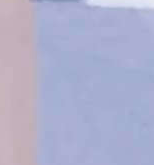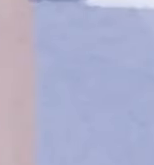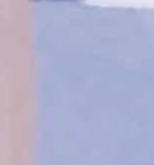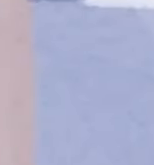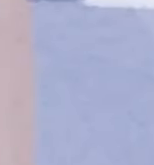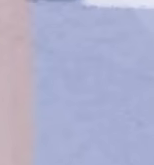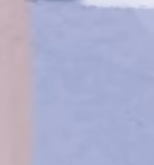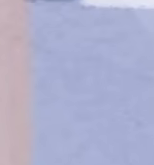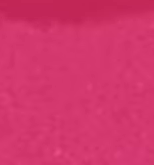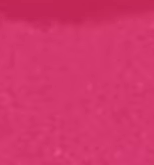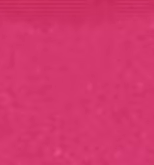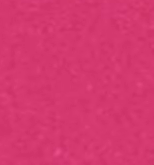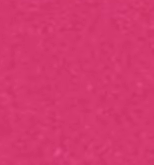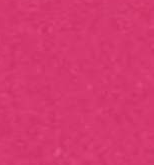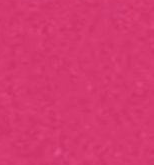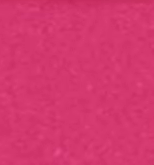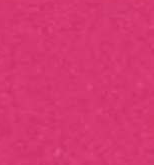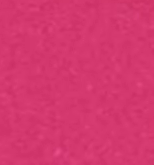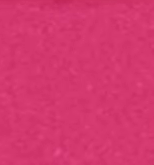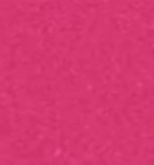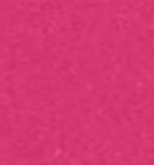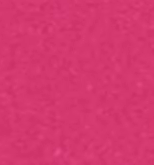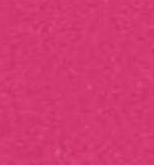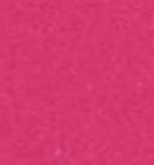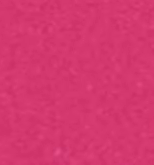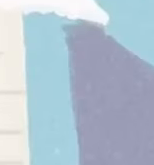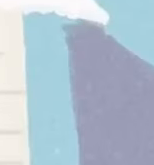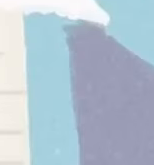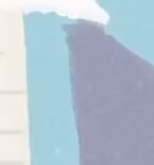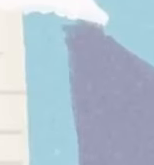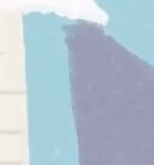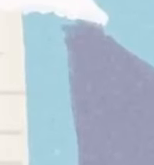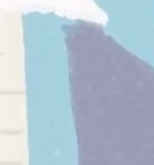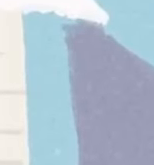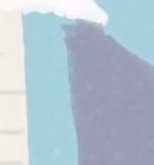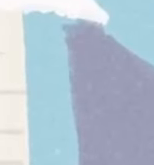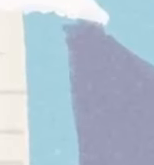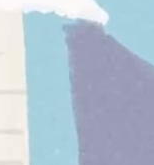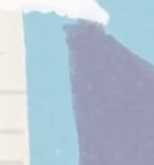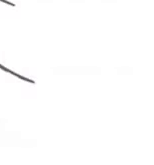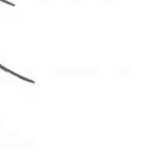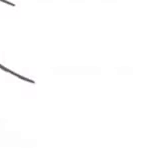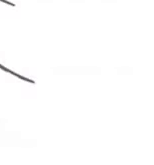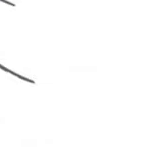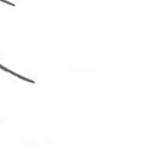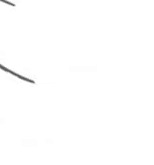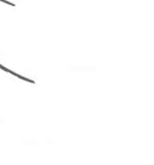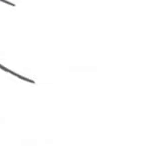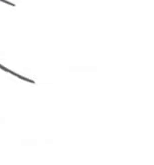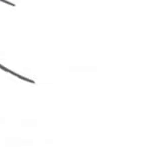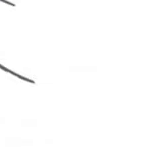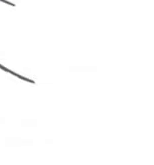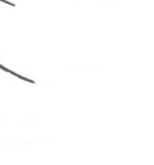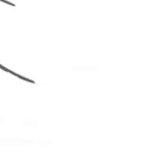Our Perpetual Now. She's always telling me what to do. It's always the same. I miss